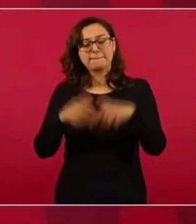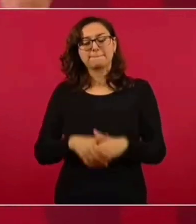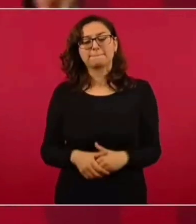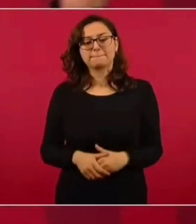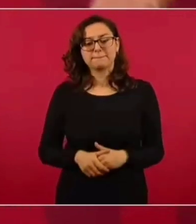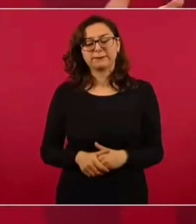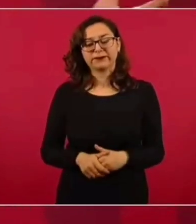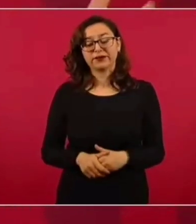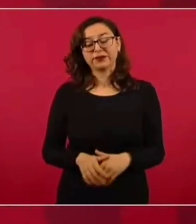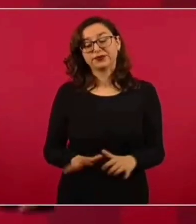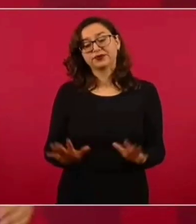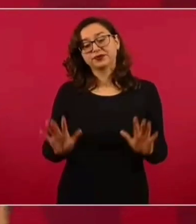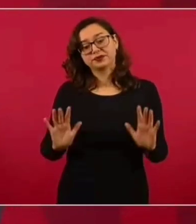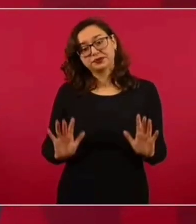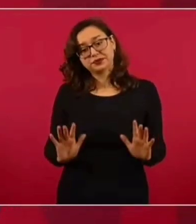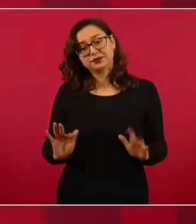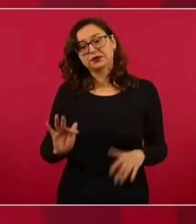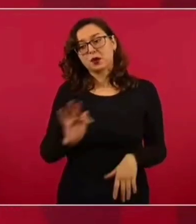La medida de